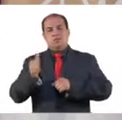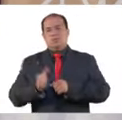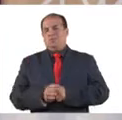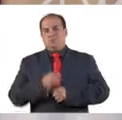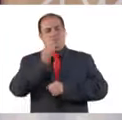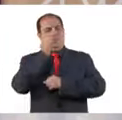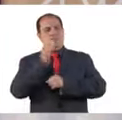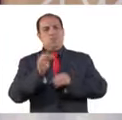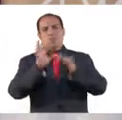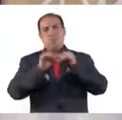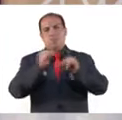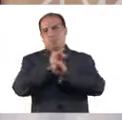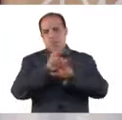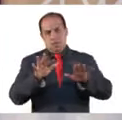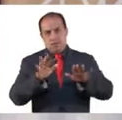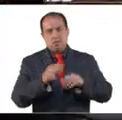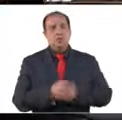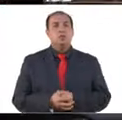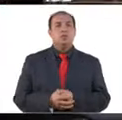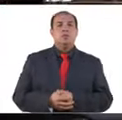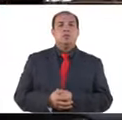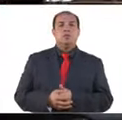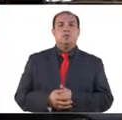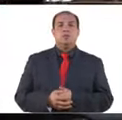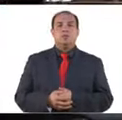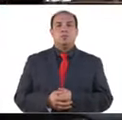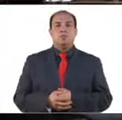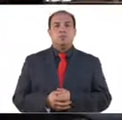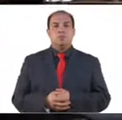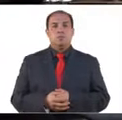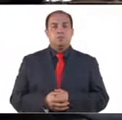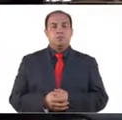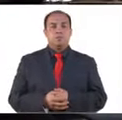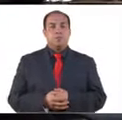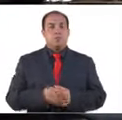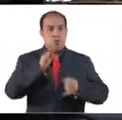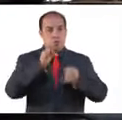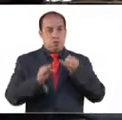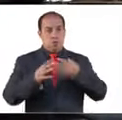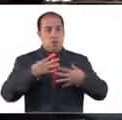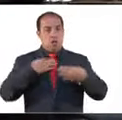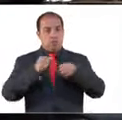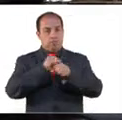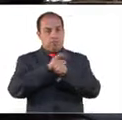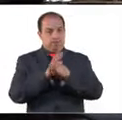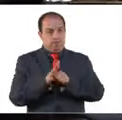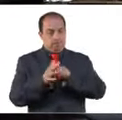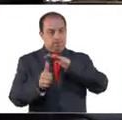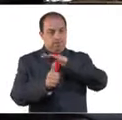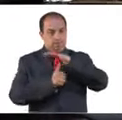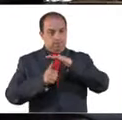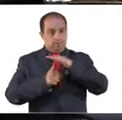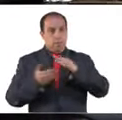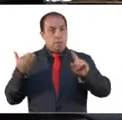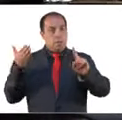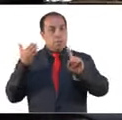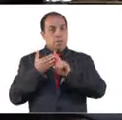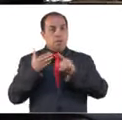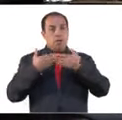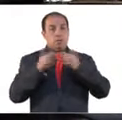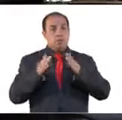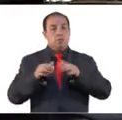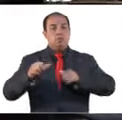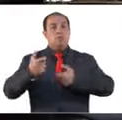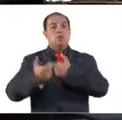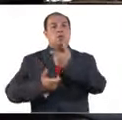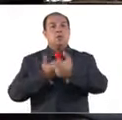informar. Bueno, finalmente, doctora, en la pandemia, para reactivar la economía en la capital, se